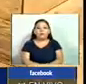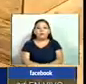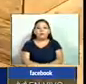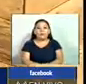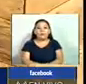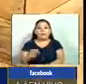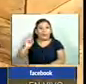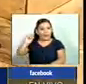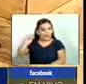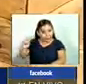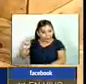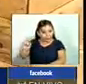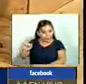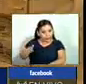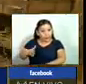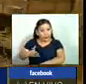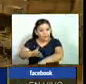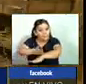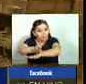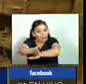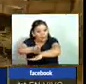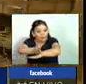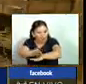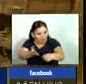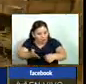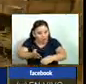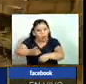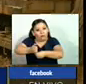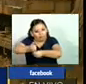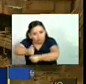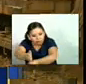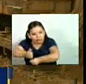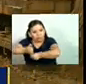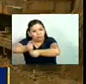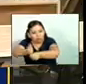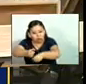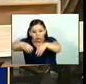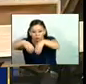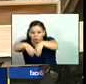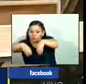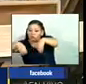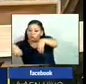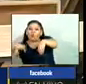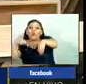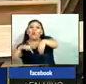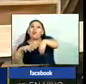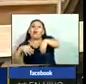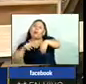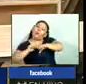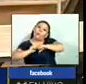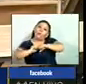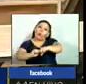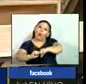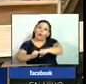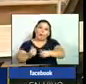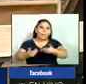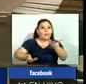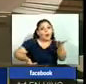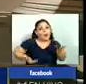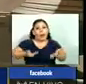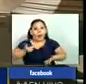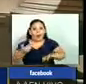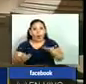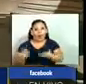aquí la madera es transformada en ataúdes depósitos para cadáveres cuya venta en las últimas semanas